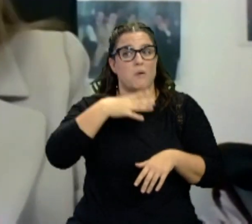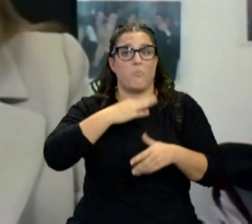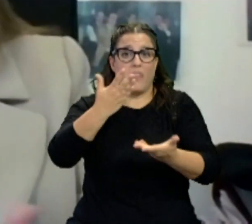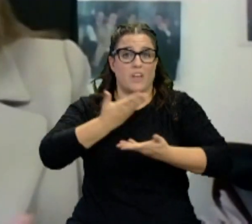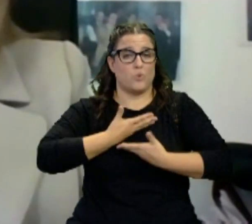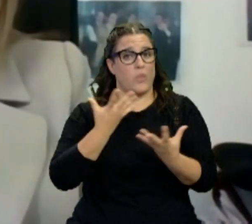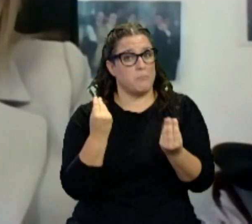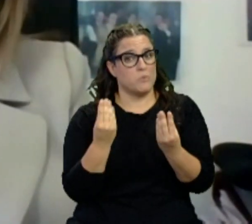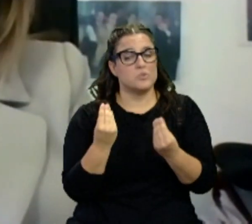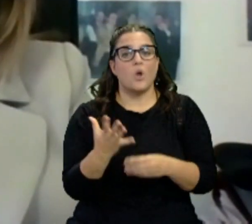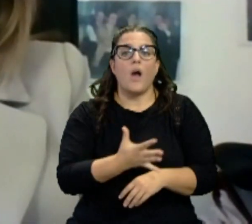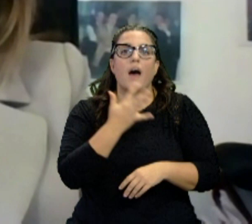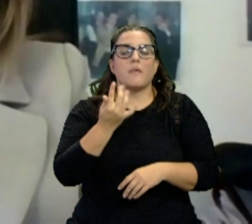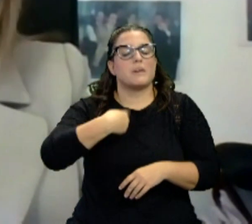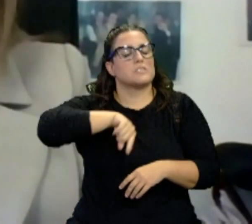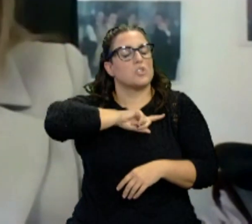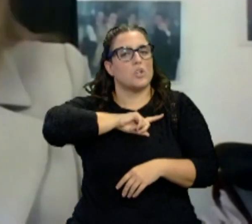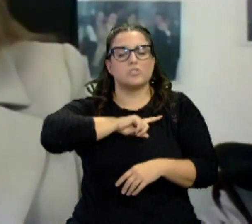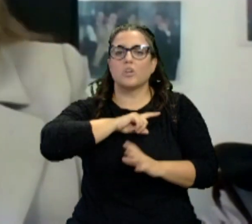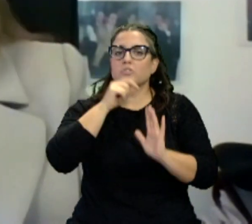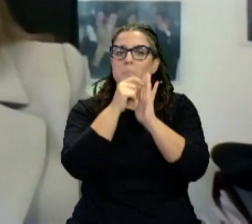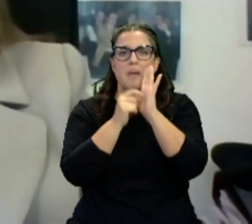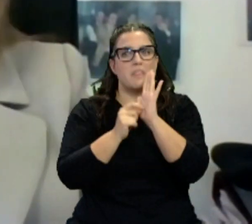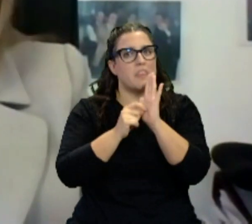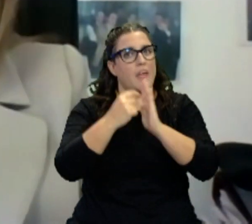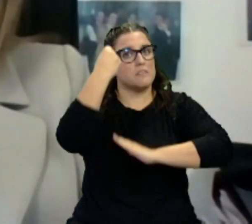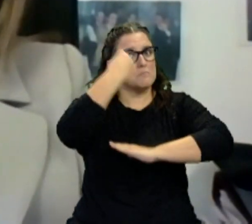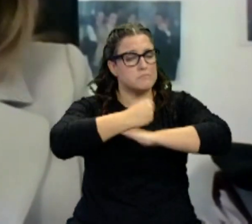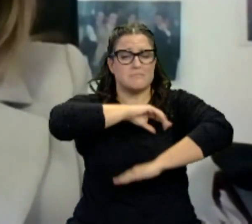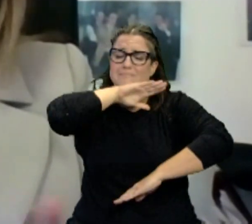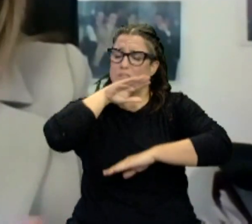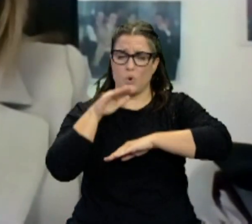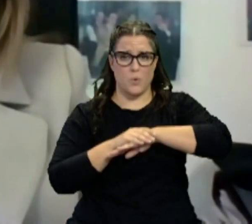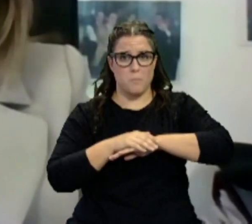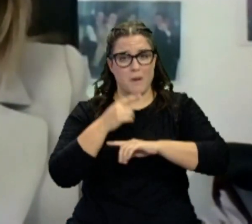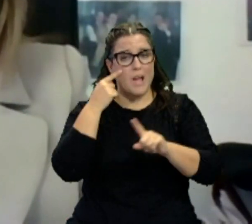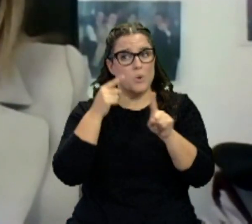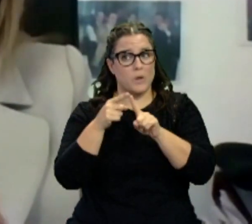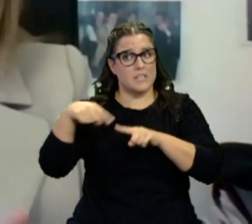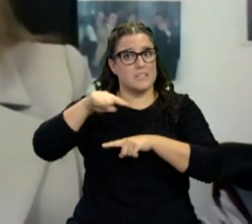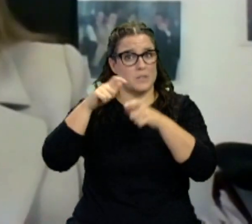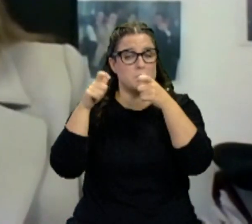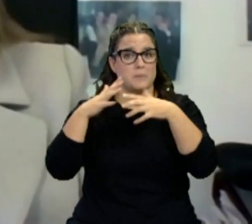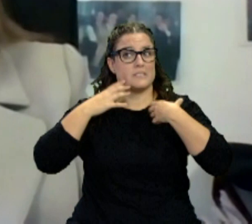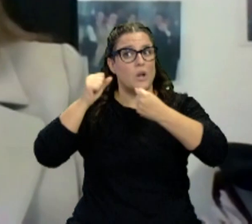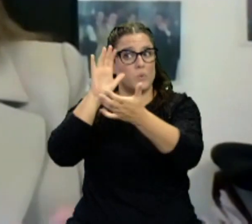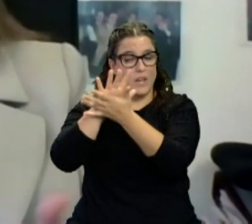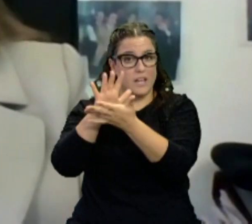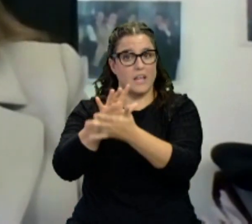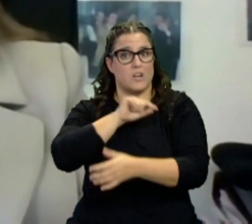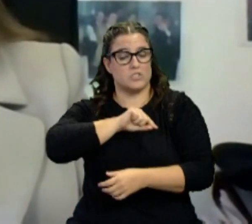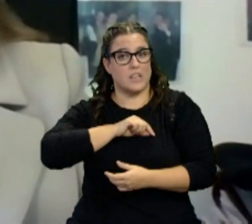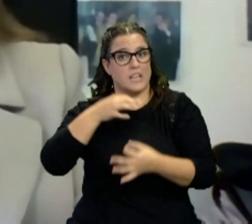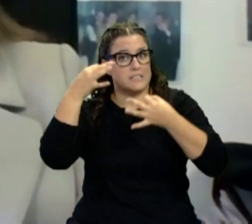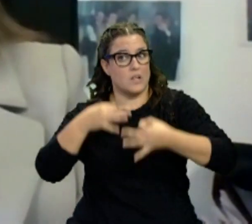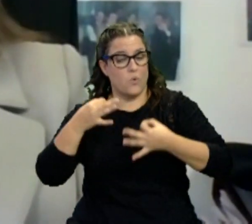y que además estamos dispuestos a aplicar las medidas que sean necesarias para que Salud esté tranquilo y tenga seguridad, ¿no?, a la